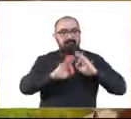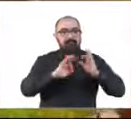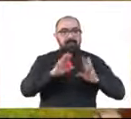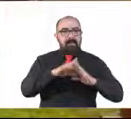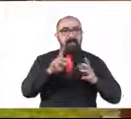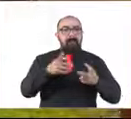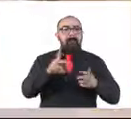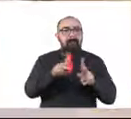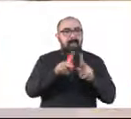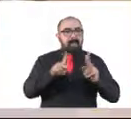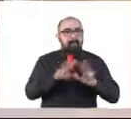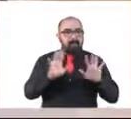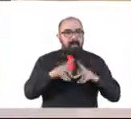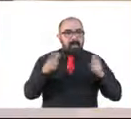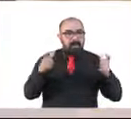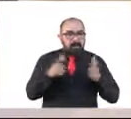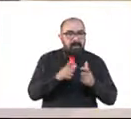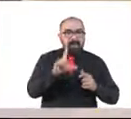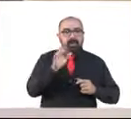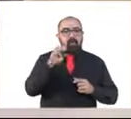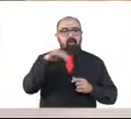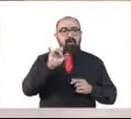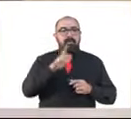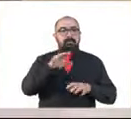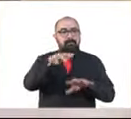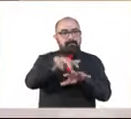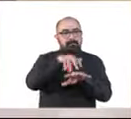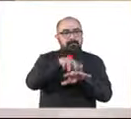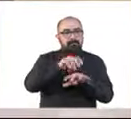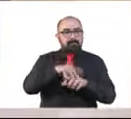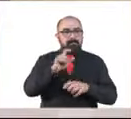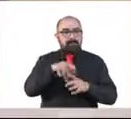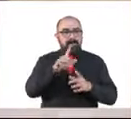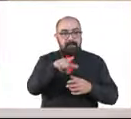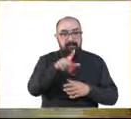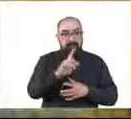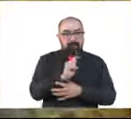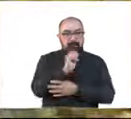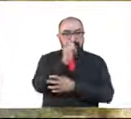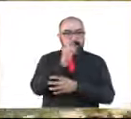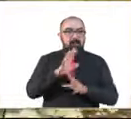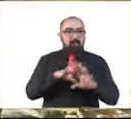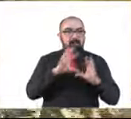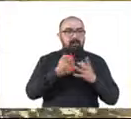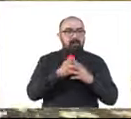más pequeños, como el Leona Vicario en Tlalpan, este es el Parque Cuitláhuac también.